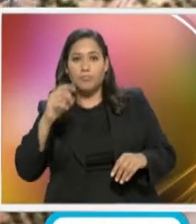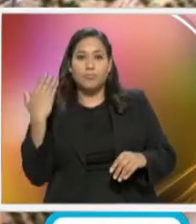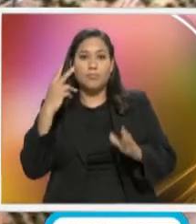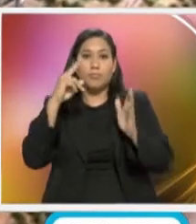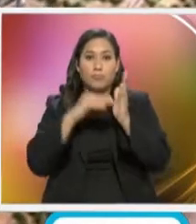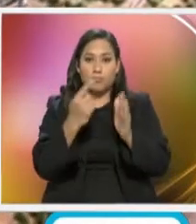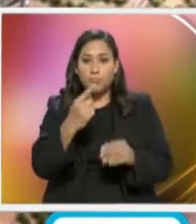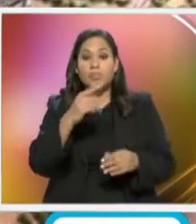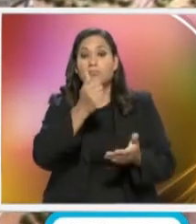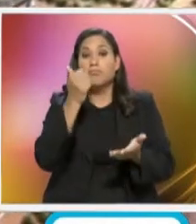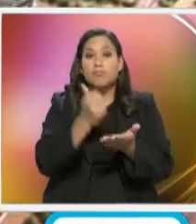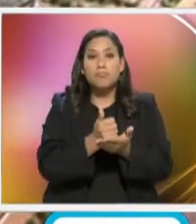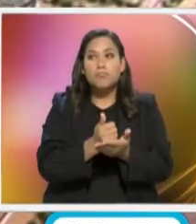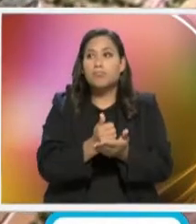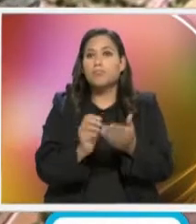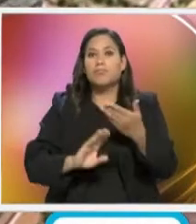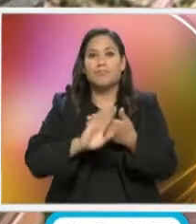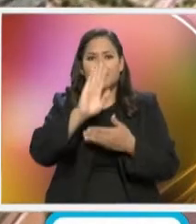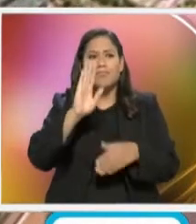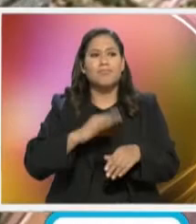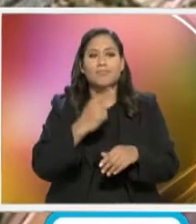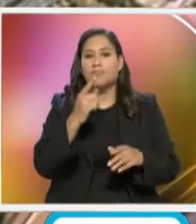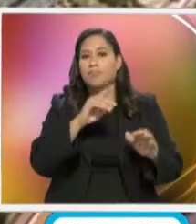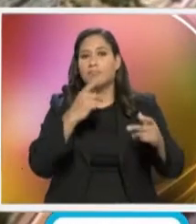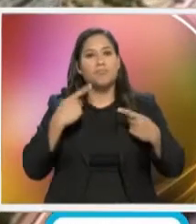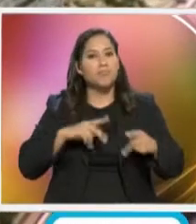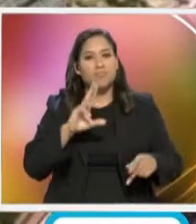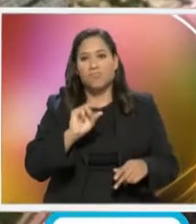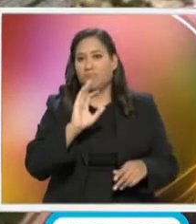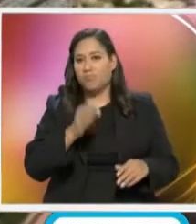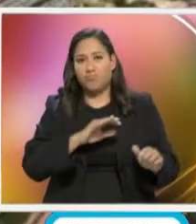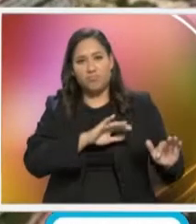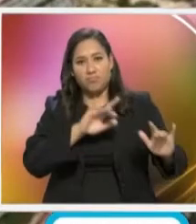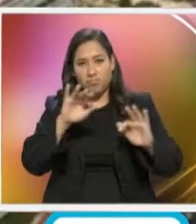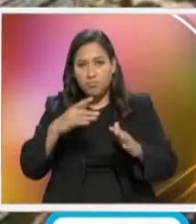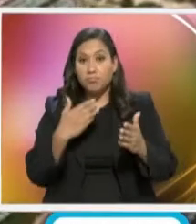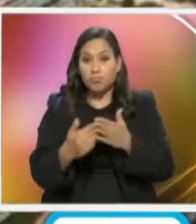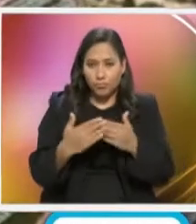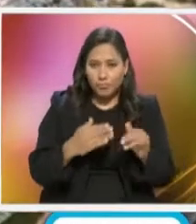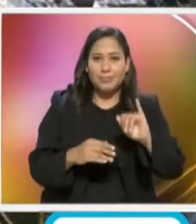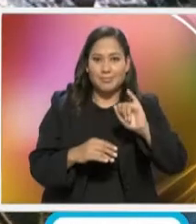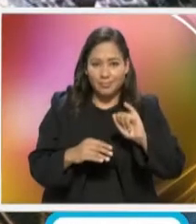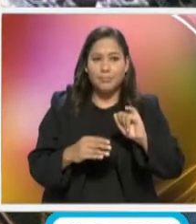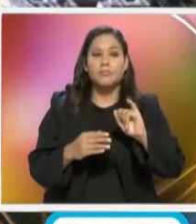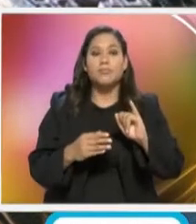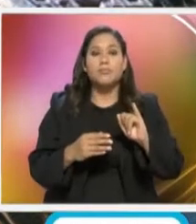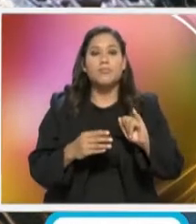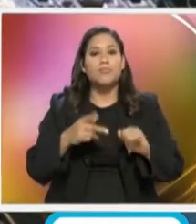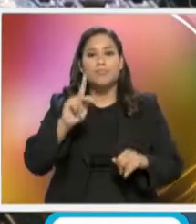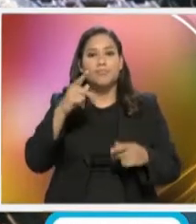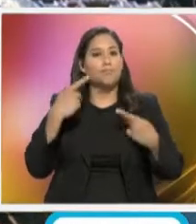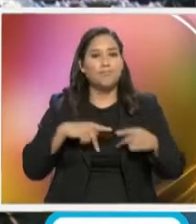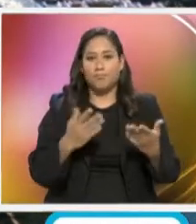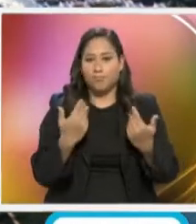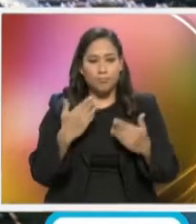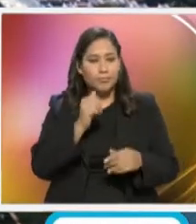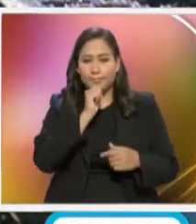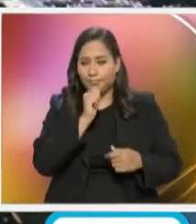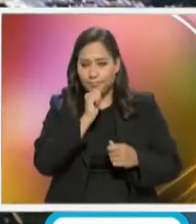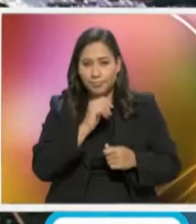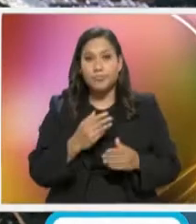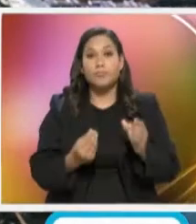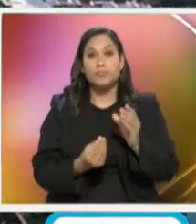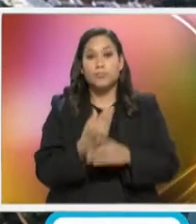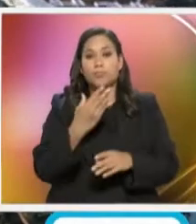ciudad fantasma porque no ha tenido... ¿No se han Es querido ir a vivir ahí, todo o qué? moderno, todo aquí, pero no tiene habitantes. La